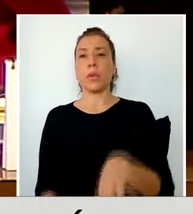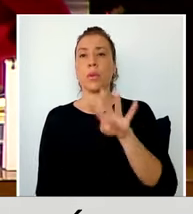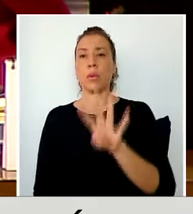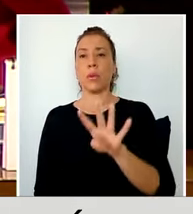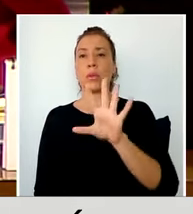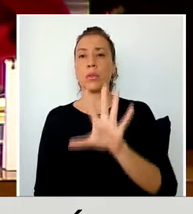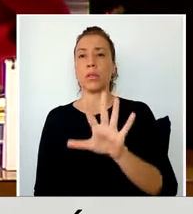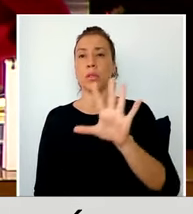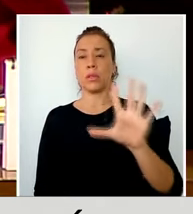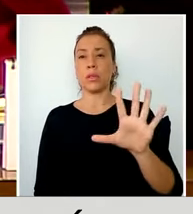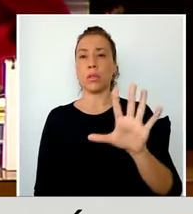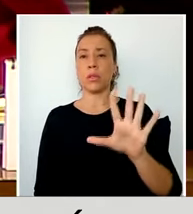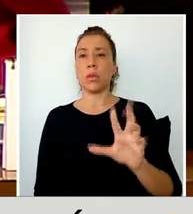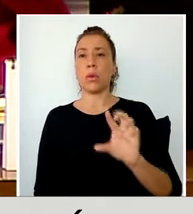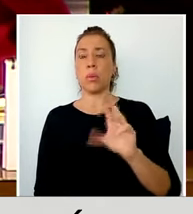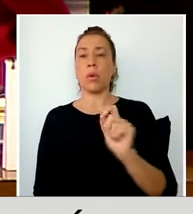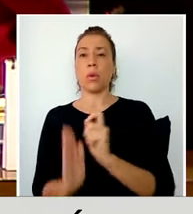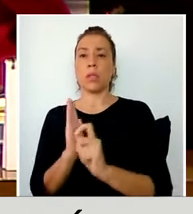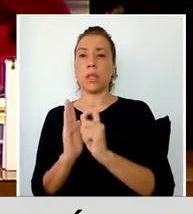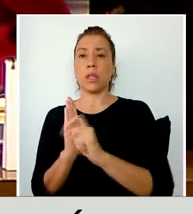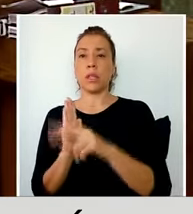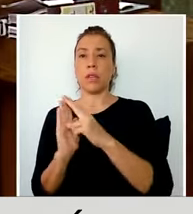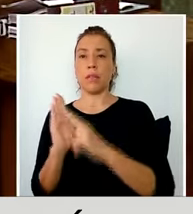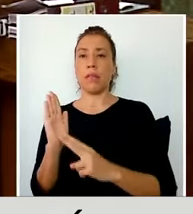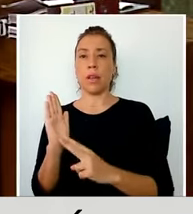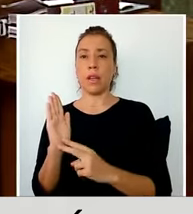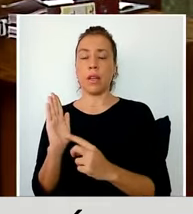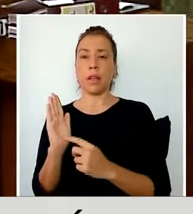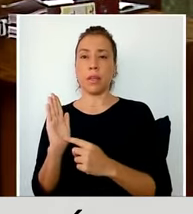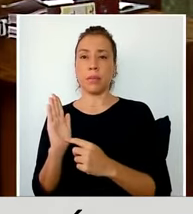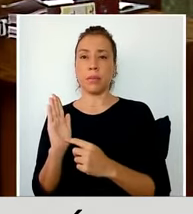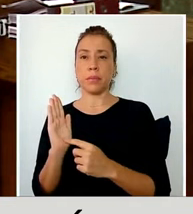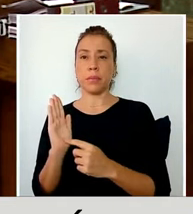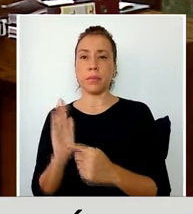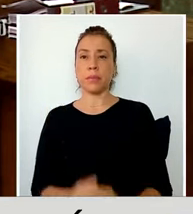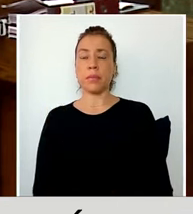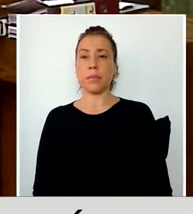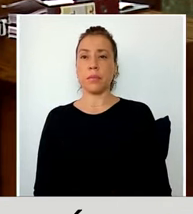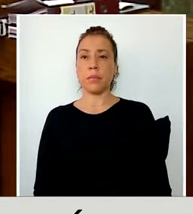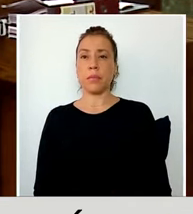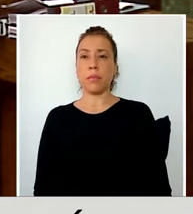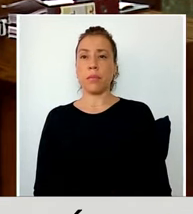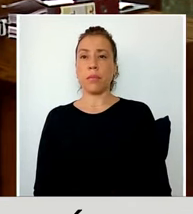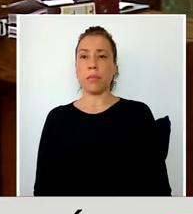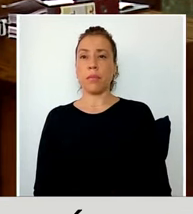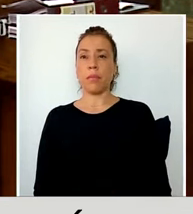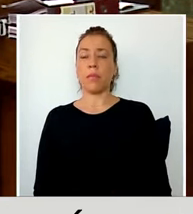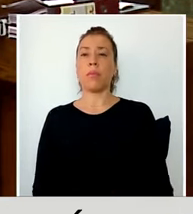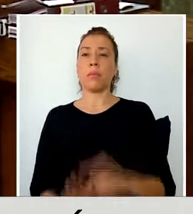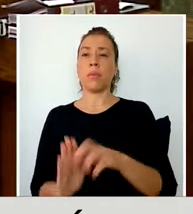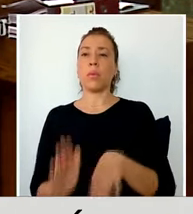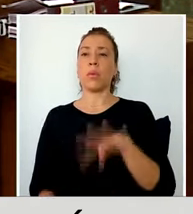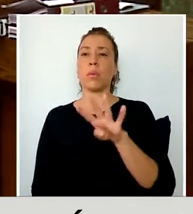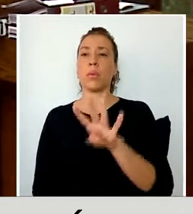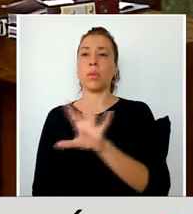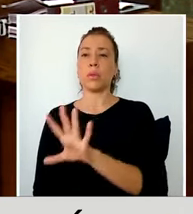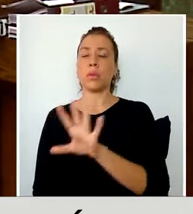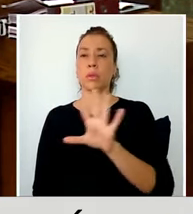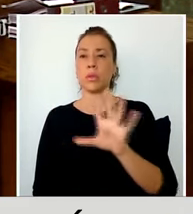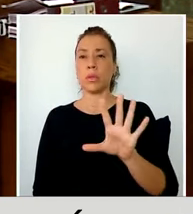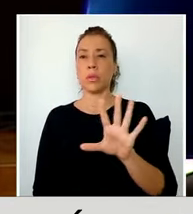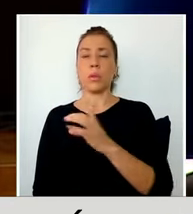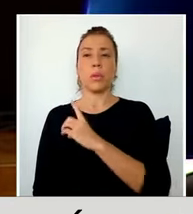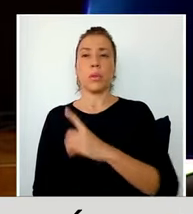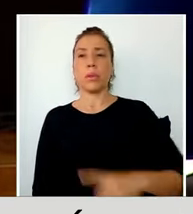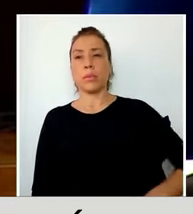el señor prosecretario dará lectura solicitud de resolución número 455 de los diputados y